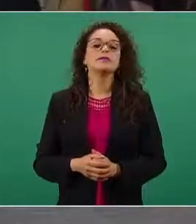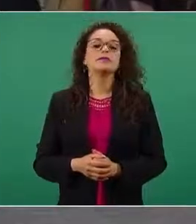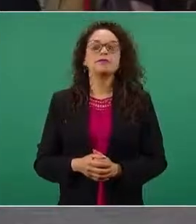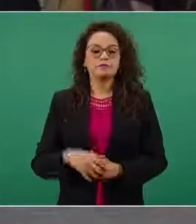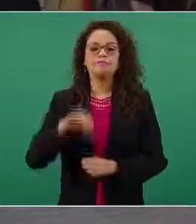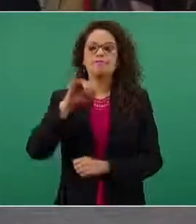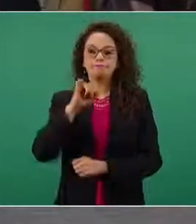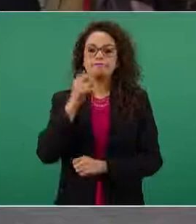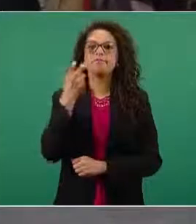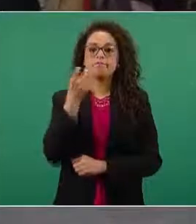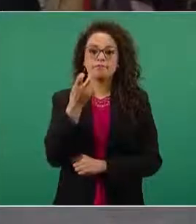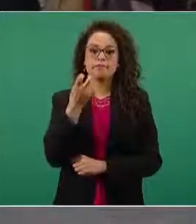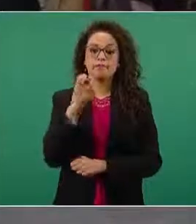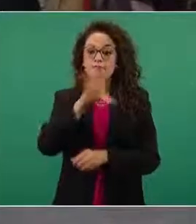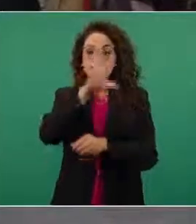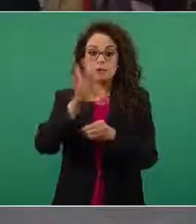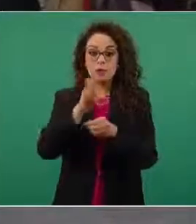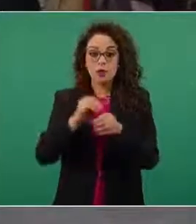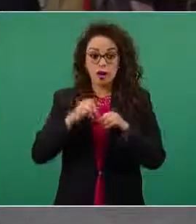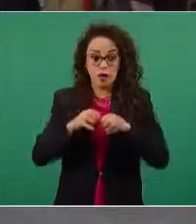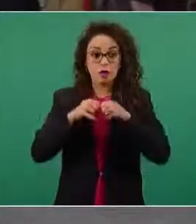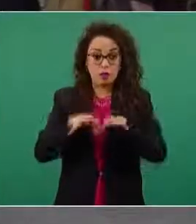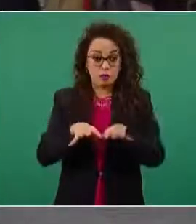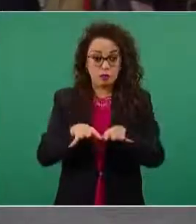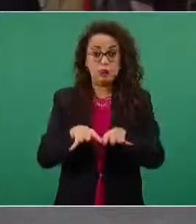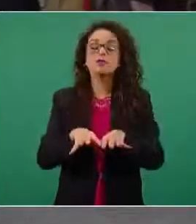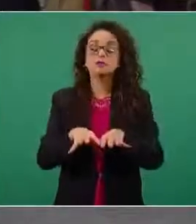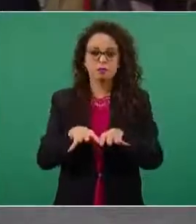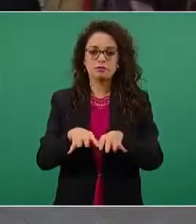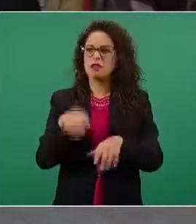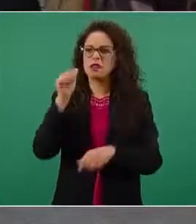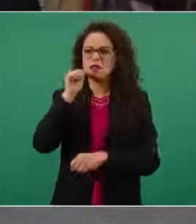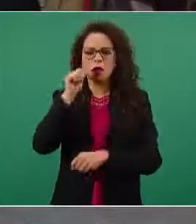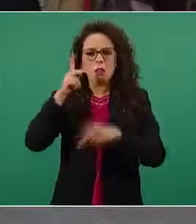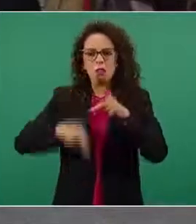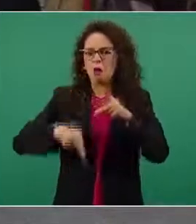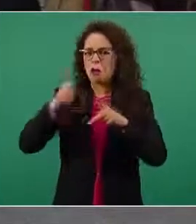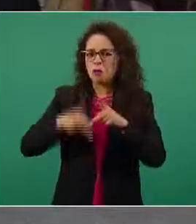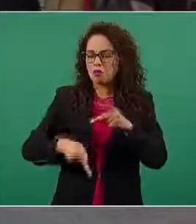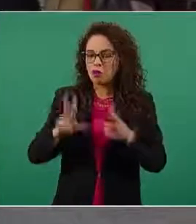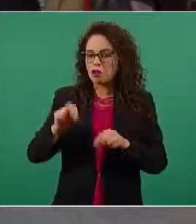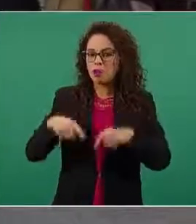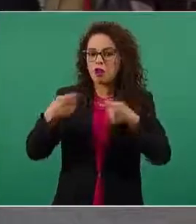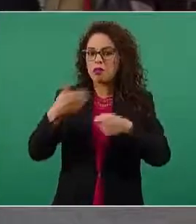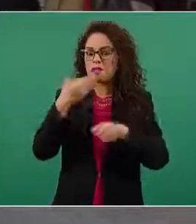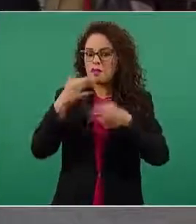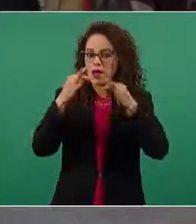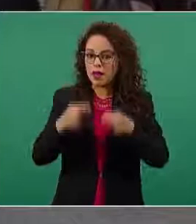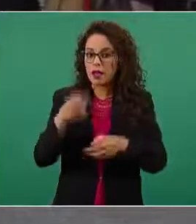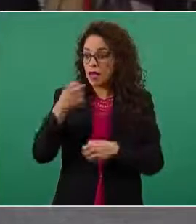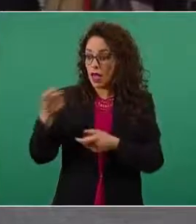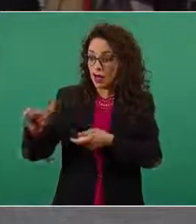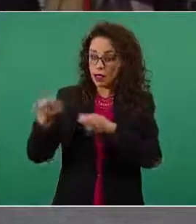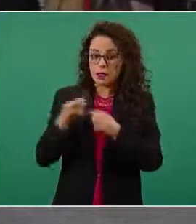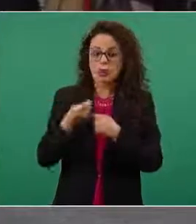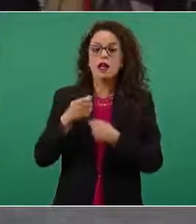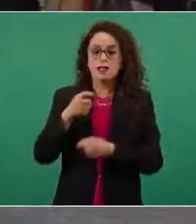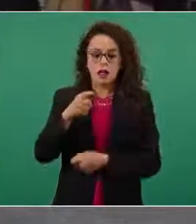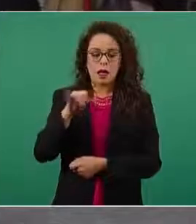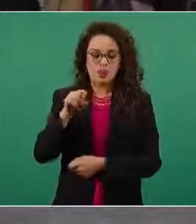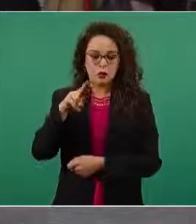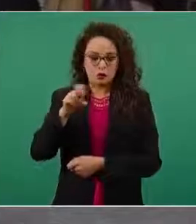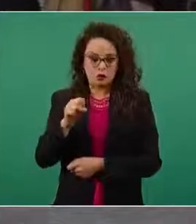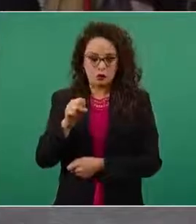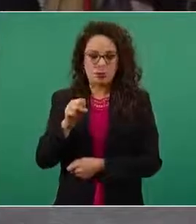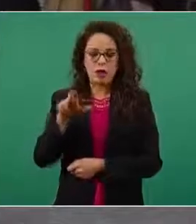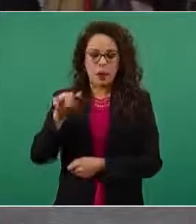dan toda la información. Esa carta me la entregó Jesús Ramírez. La particularidad de esa carta y que solicitamos